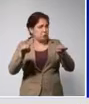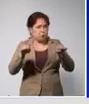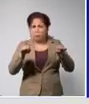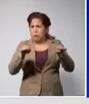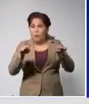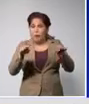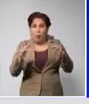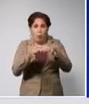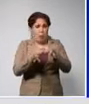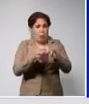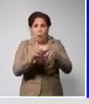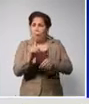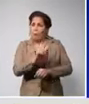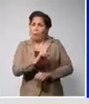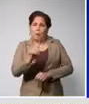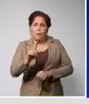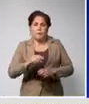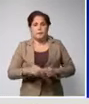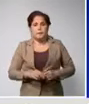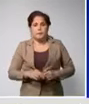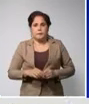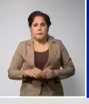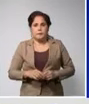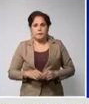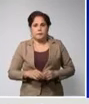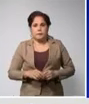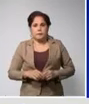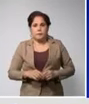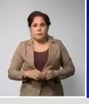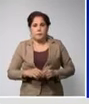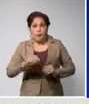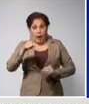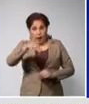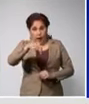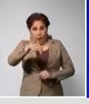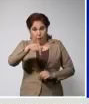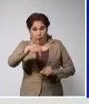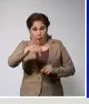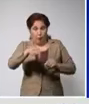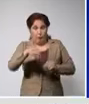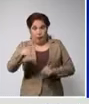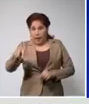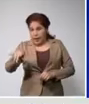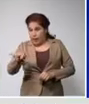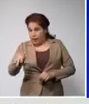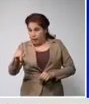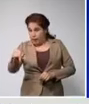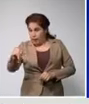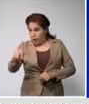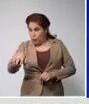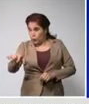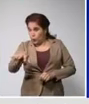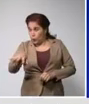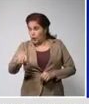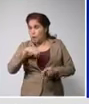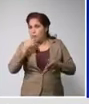reducción. Acá, abajo a la izquierda, la estimación de los casos fallecidos en